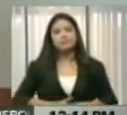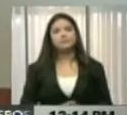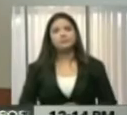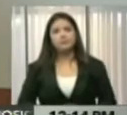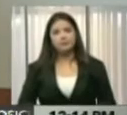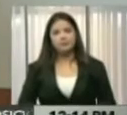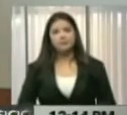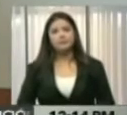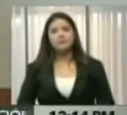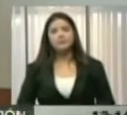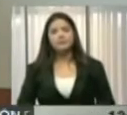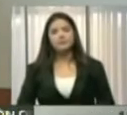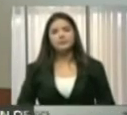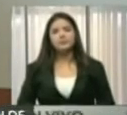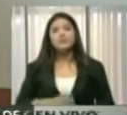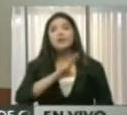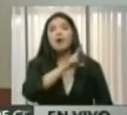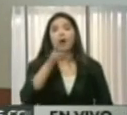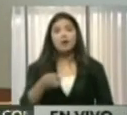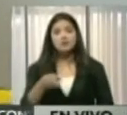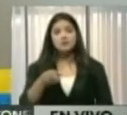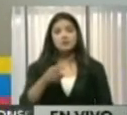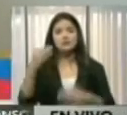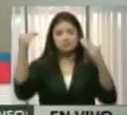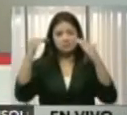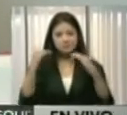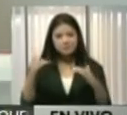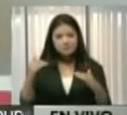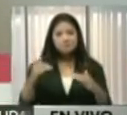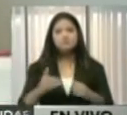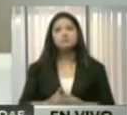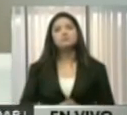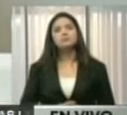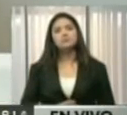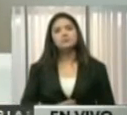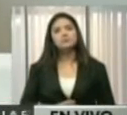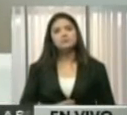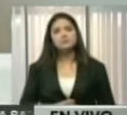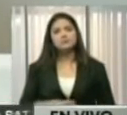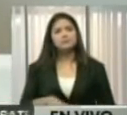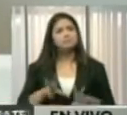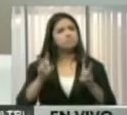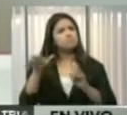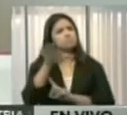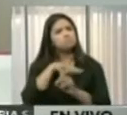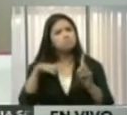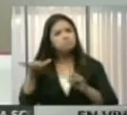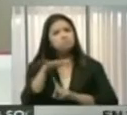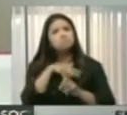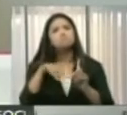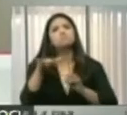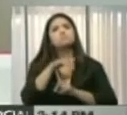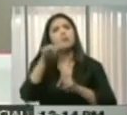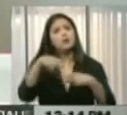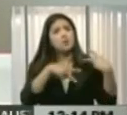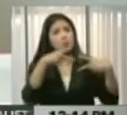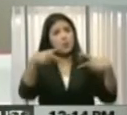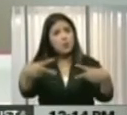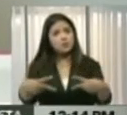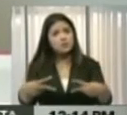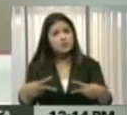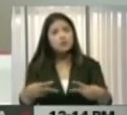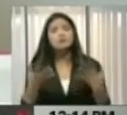armado. H. En el marco de las nuevas circunstancias generadas por este proceso,